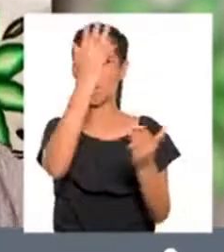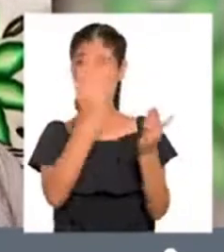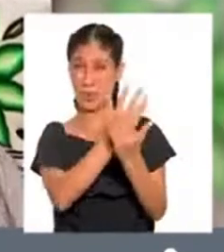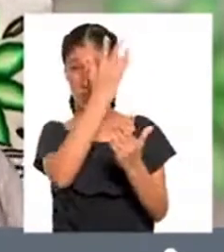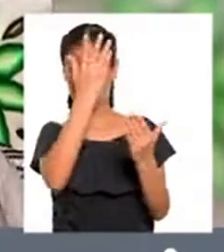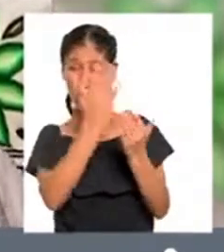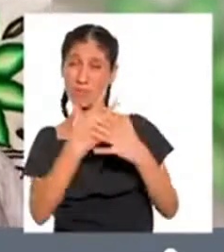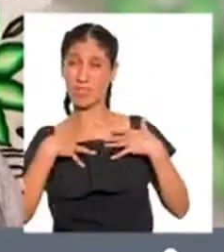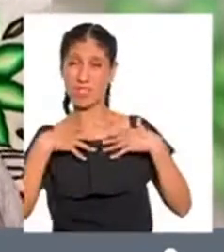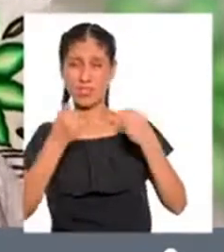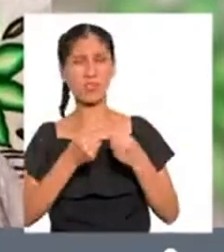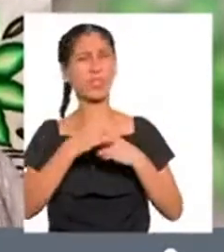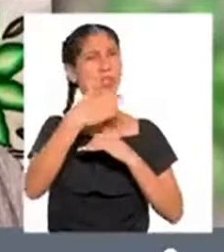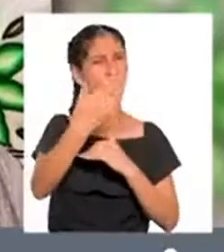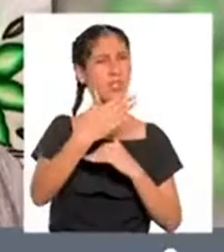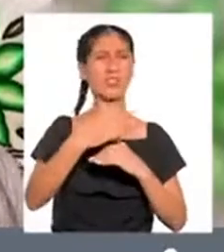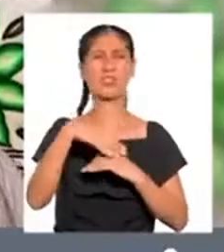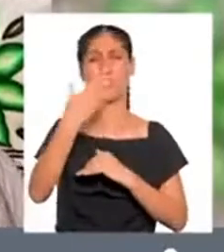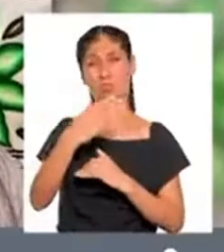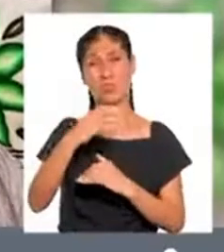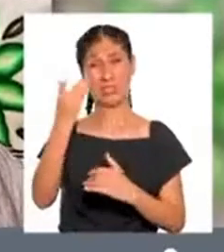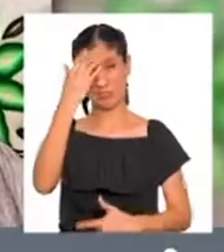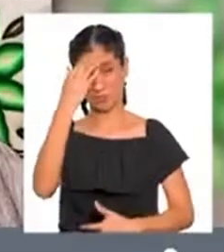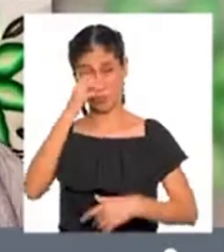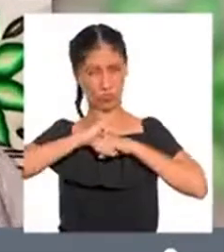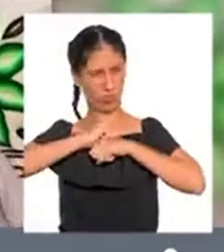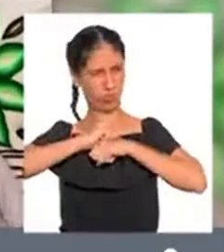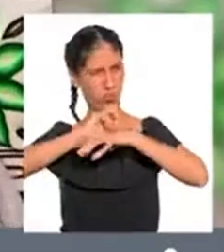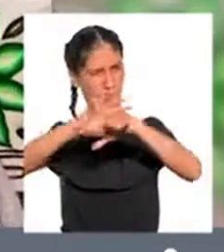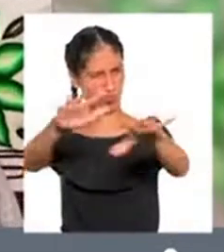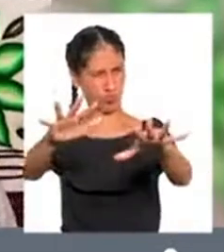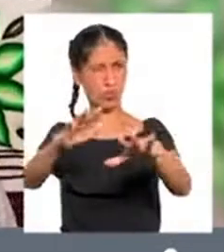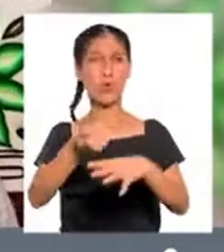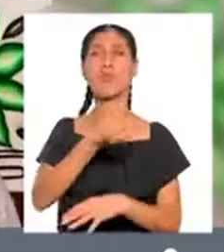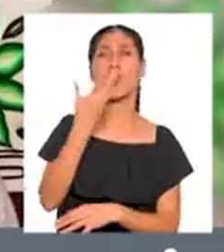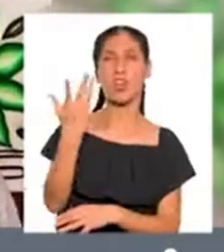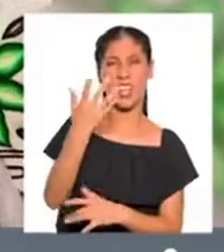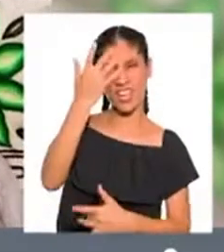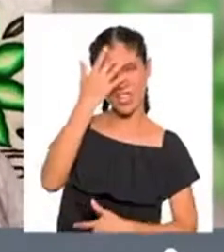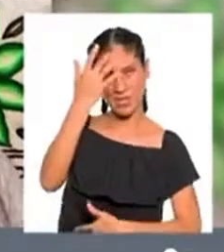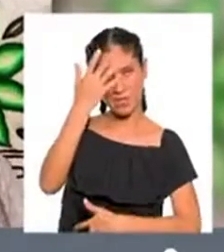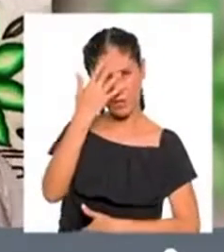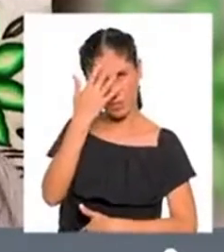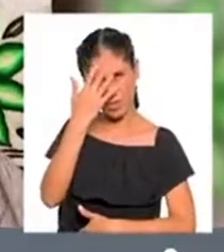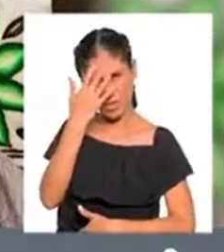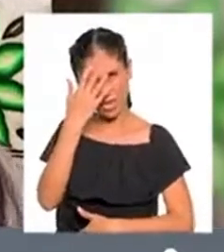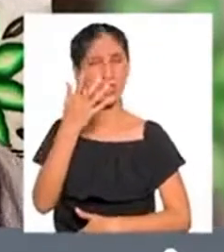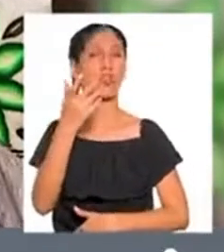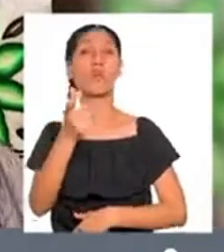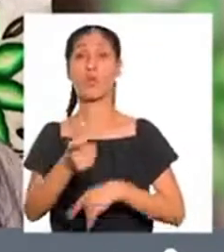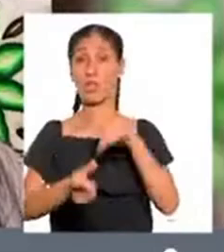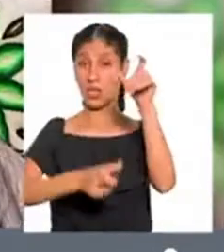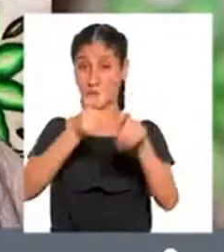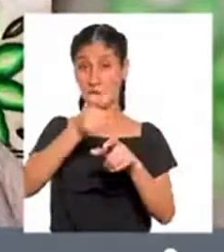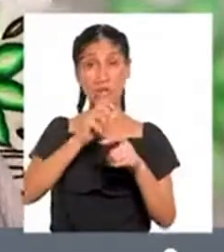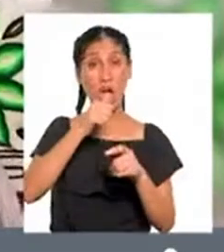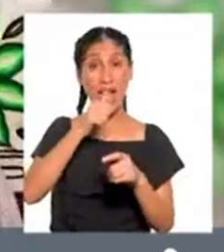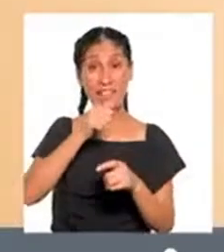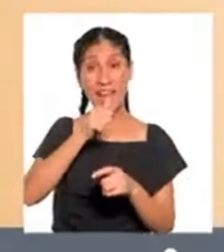eso hizo que se expandiera rápidamente, ya que la enfermedad se transmite a través del